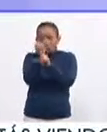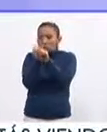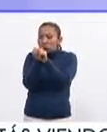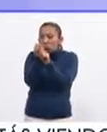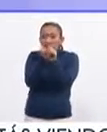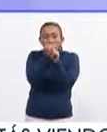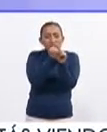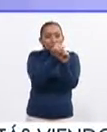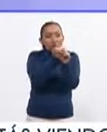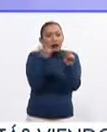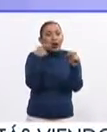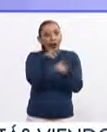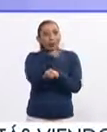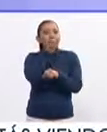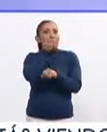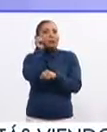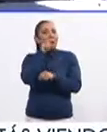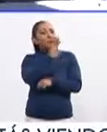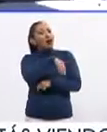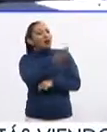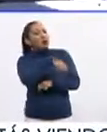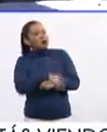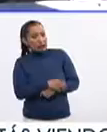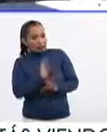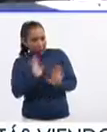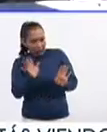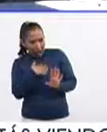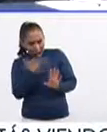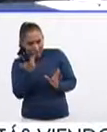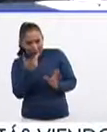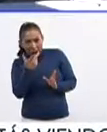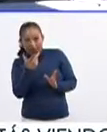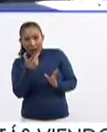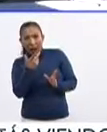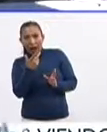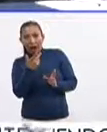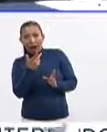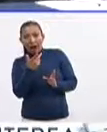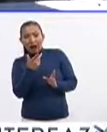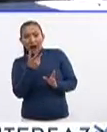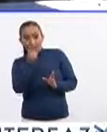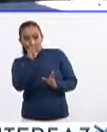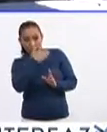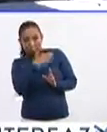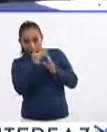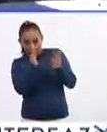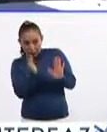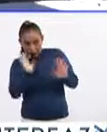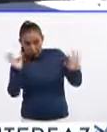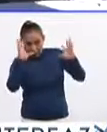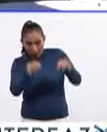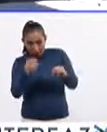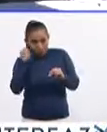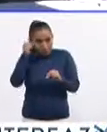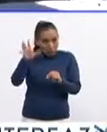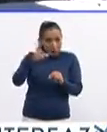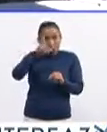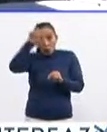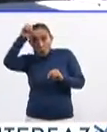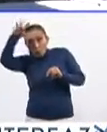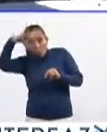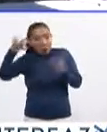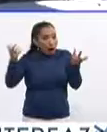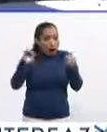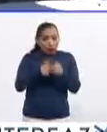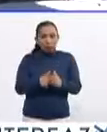estudio y vi que mi mamá siempre nos preguntaba que si habíamos dejado bien la casa, que si no se nos había olvidado alguna